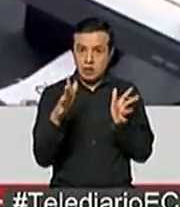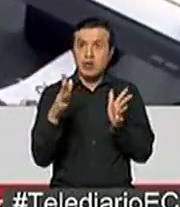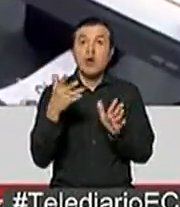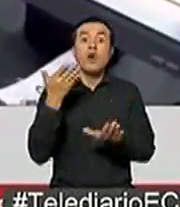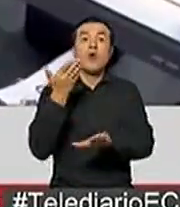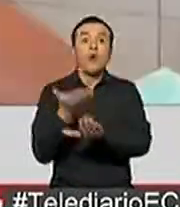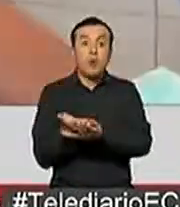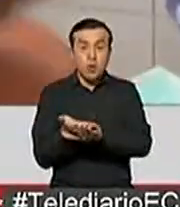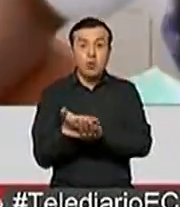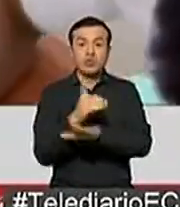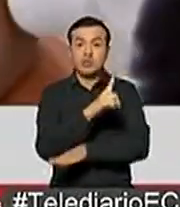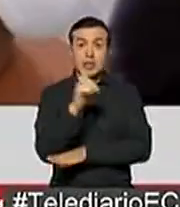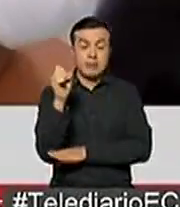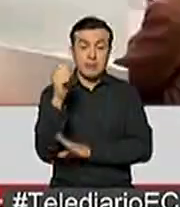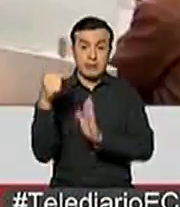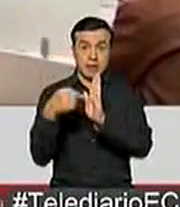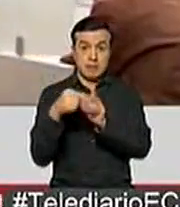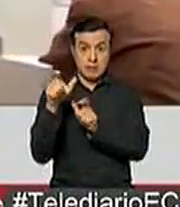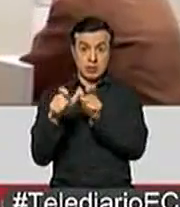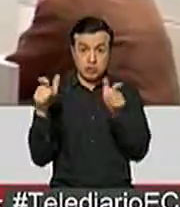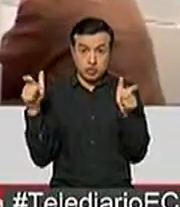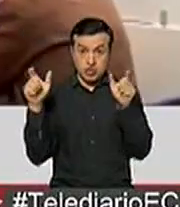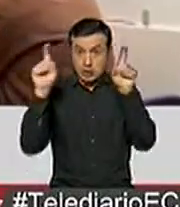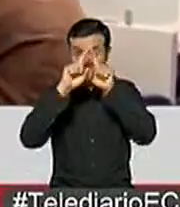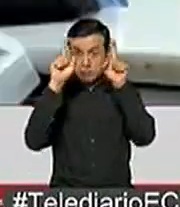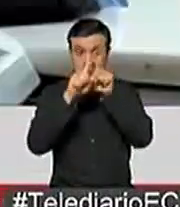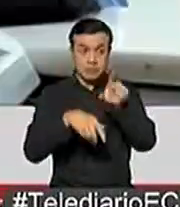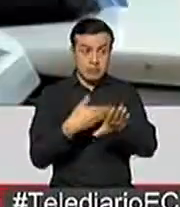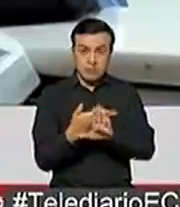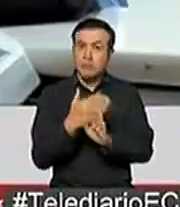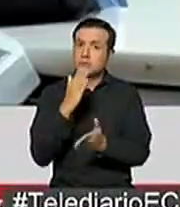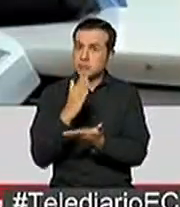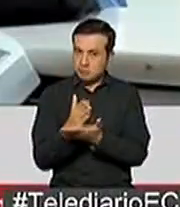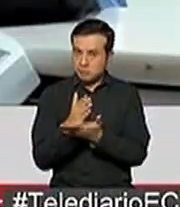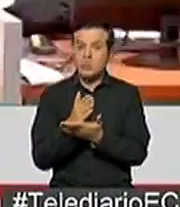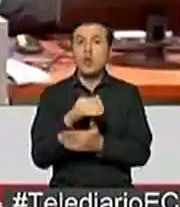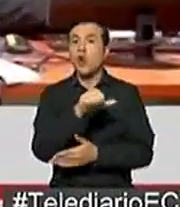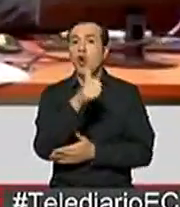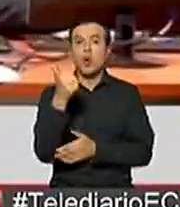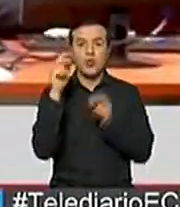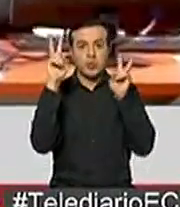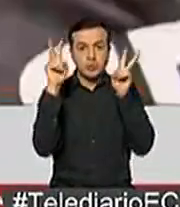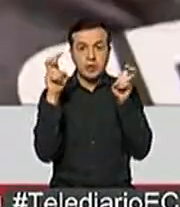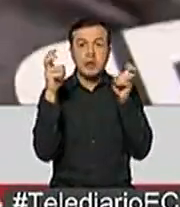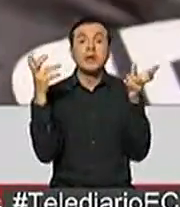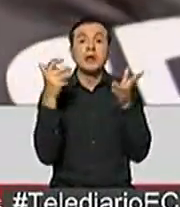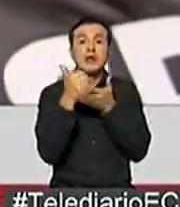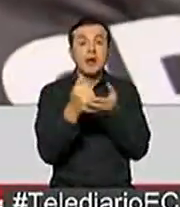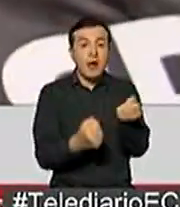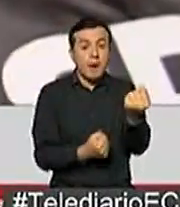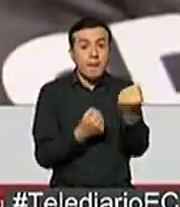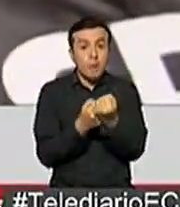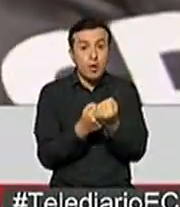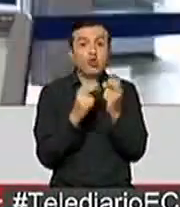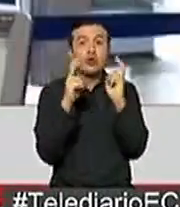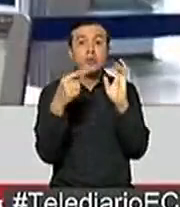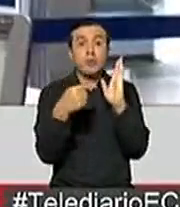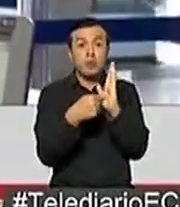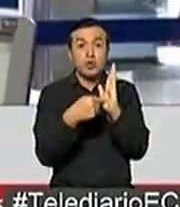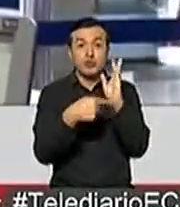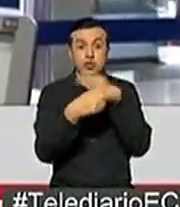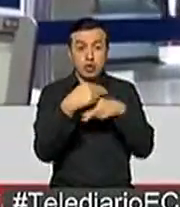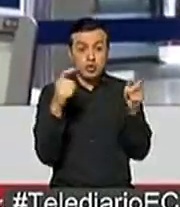obligatoriedad a 100 mil agentes de retención además vamos a tener la implementación de un esquema de facilitación tributaria para los